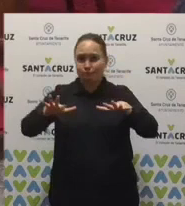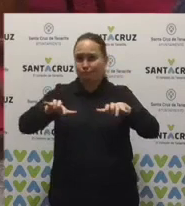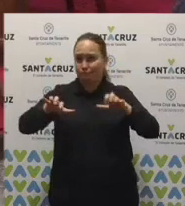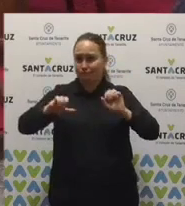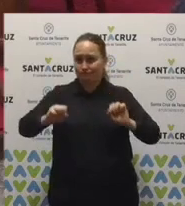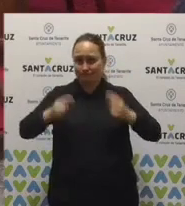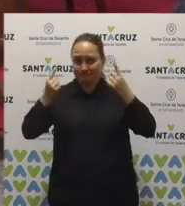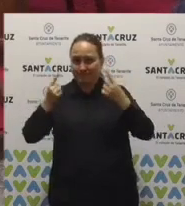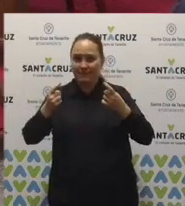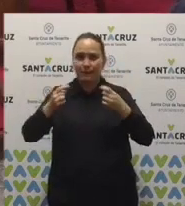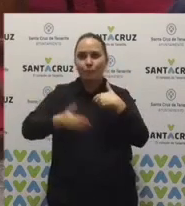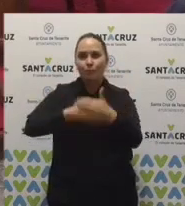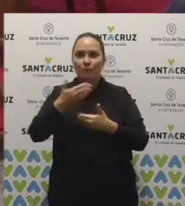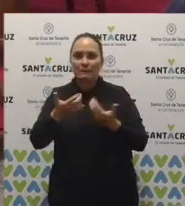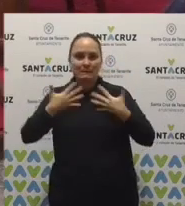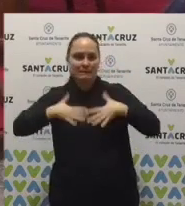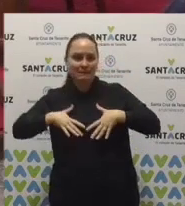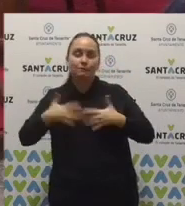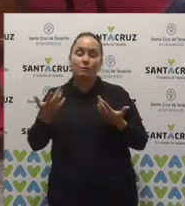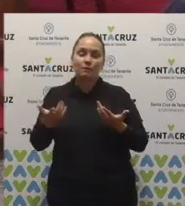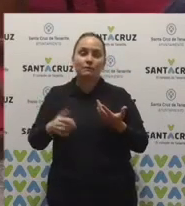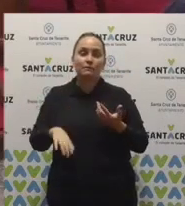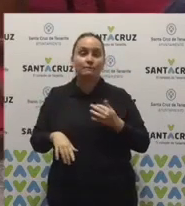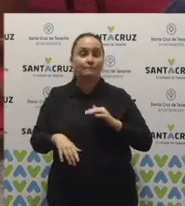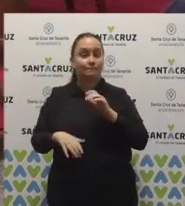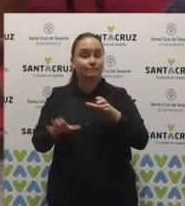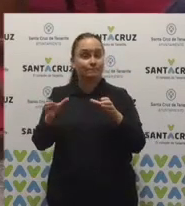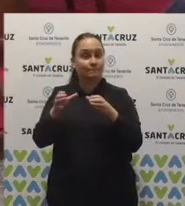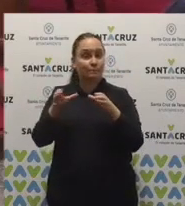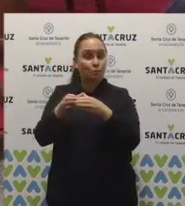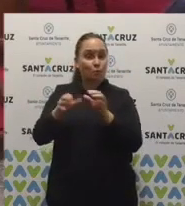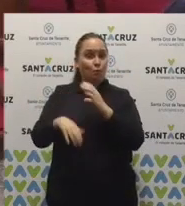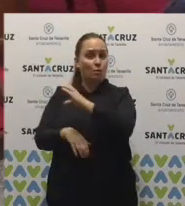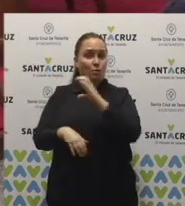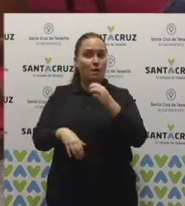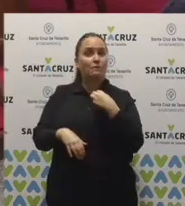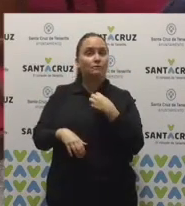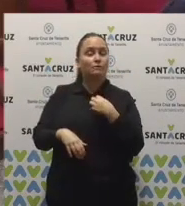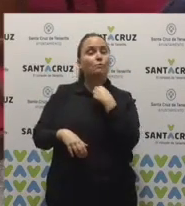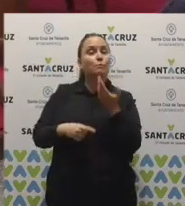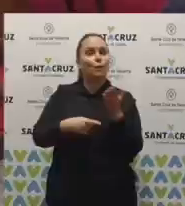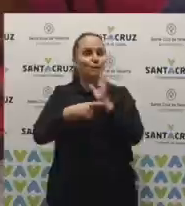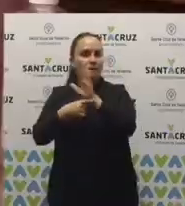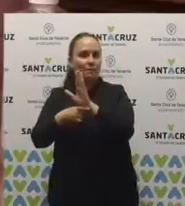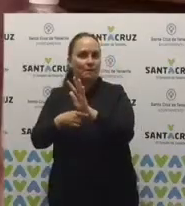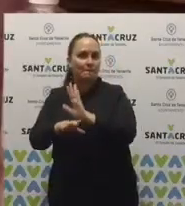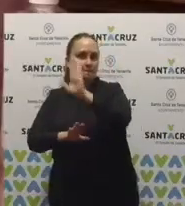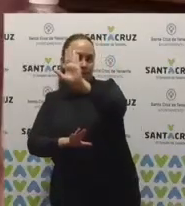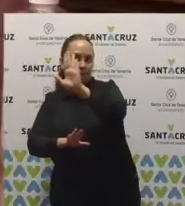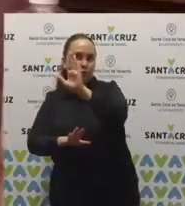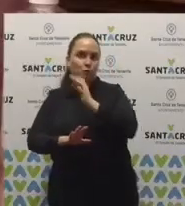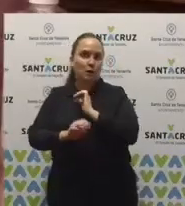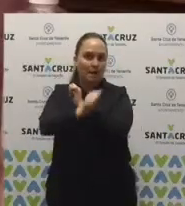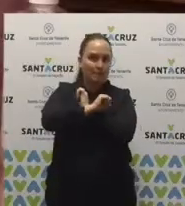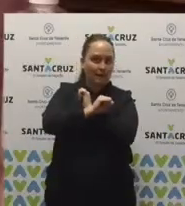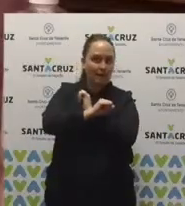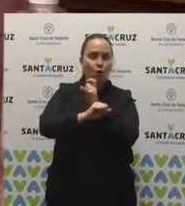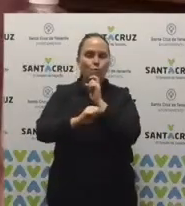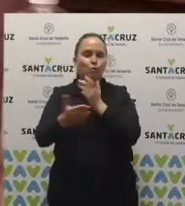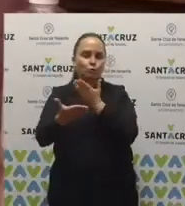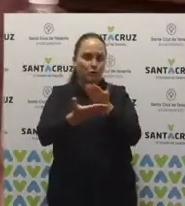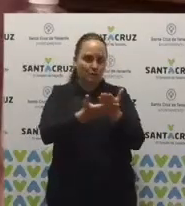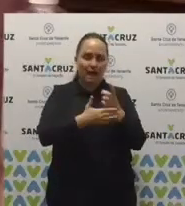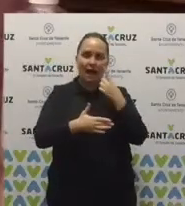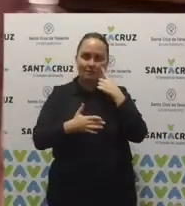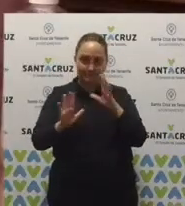el procedimiento y me pidió la palabra el portavoz de coalición canaria y dice una espera para ver si alguien la solicitadas como